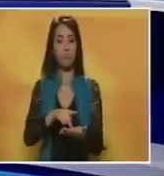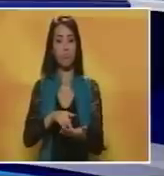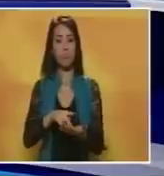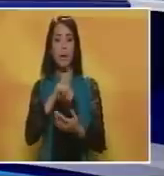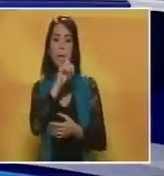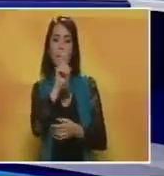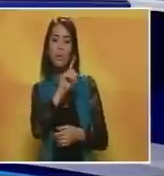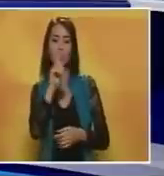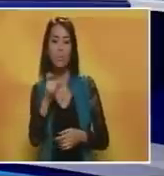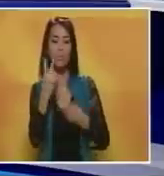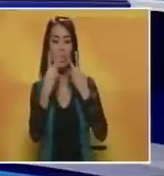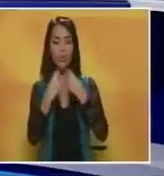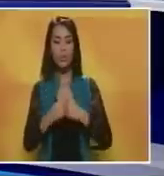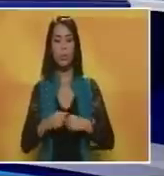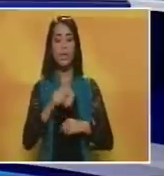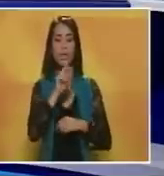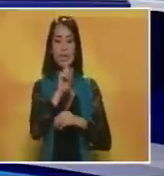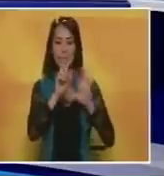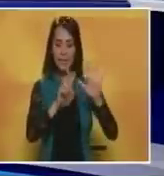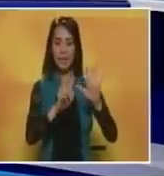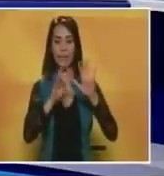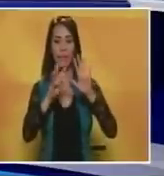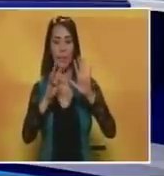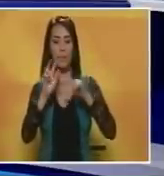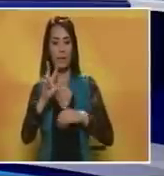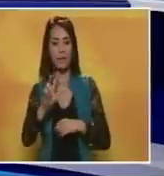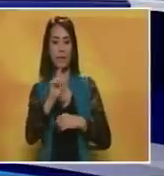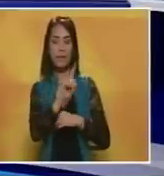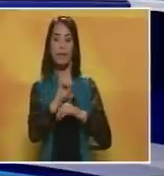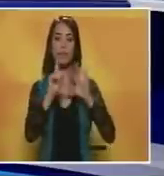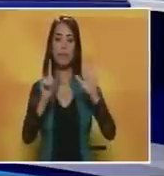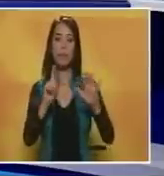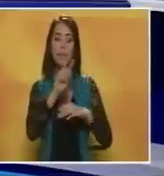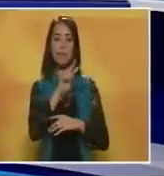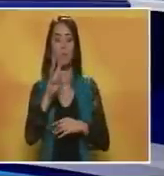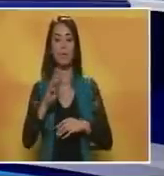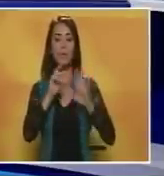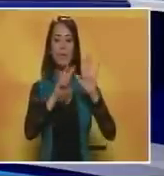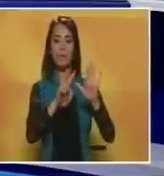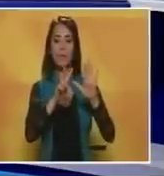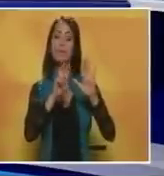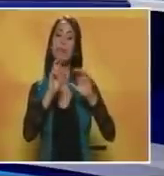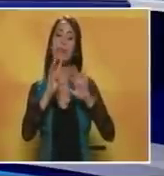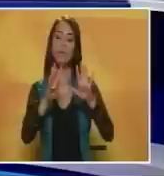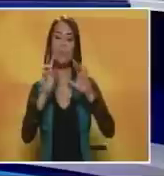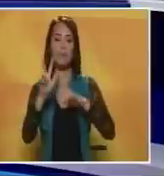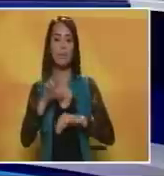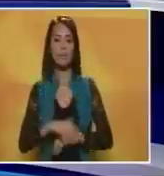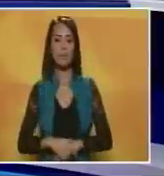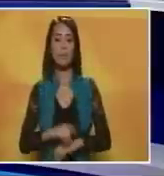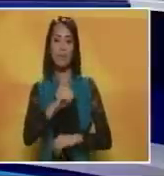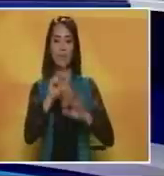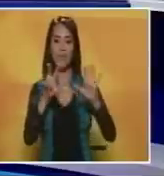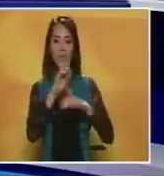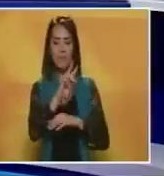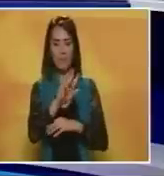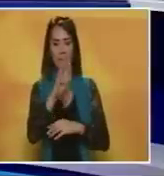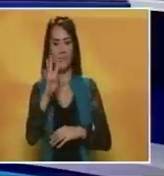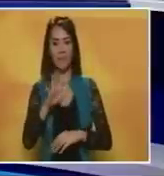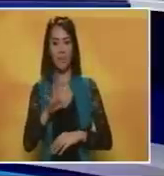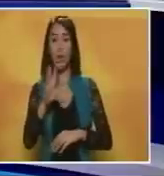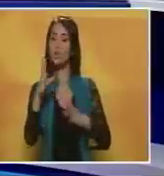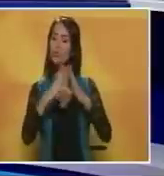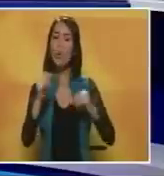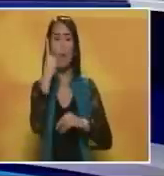sus preguntas a través de los números 7 9 3 16 34 17 93 18 45 esperamos todas las